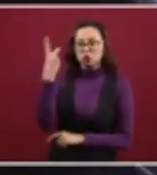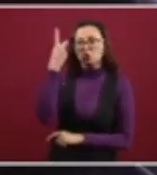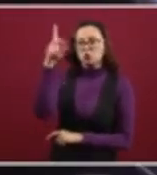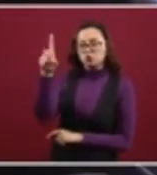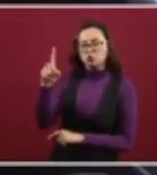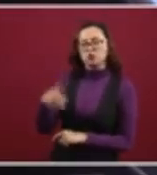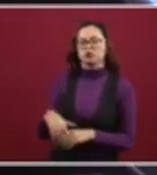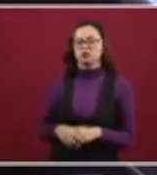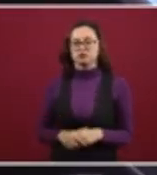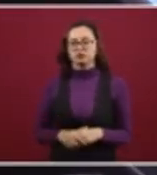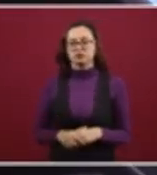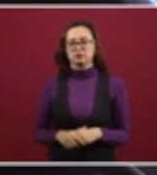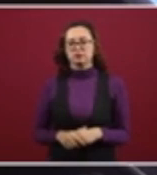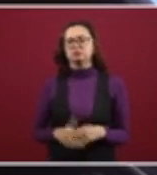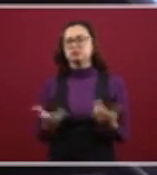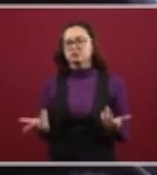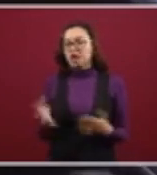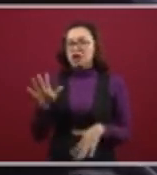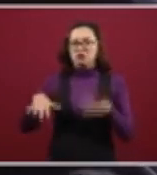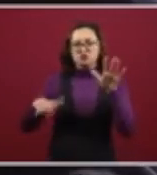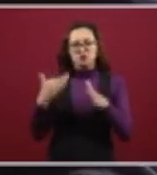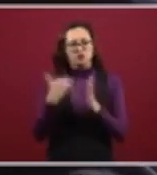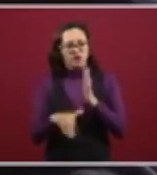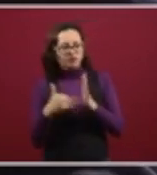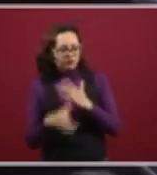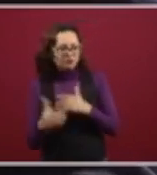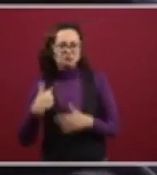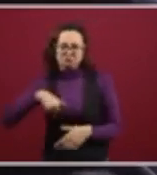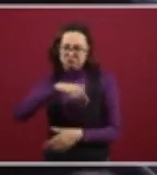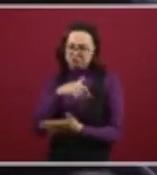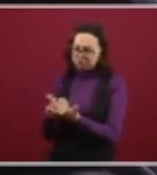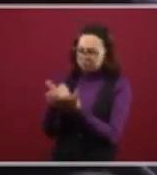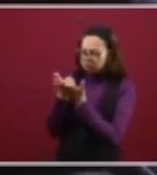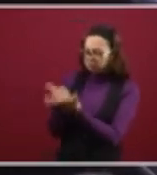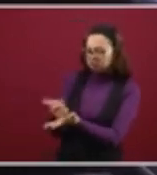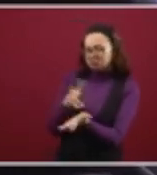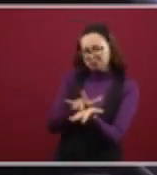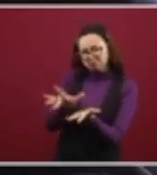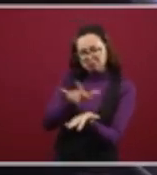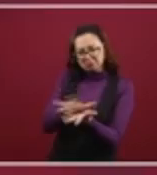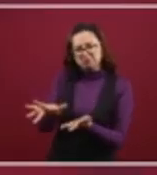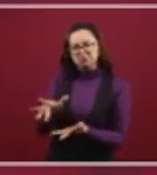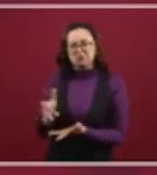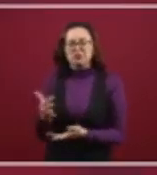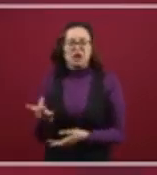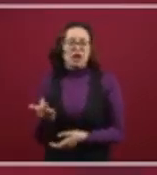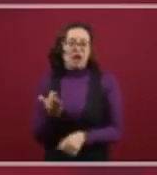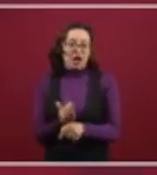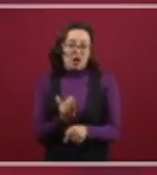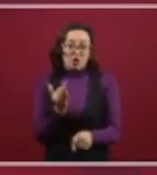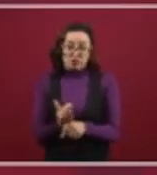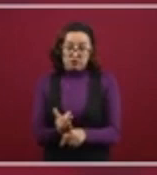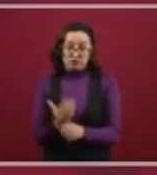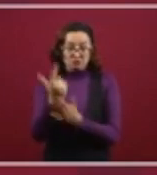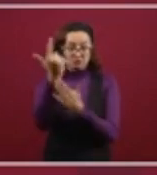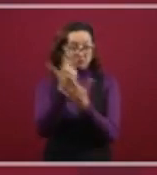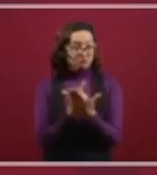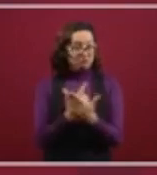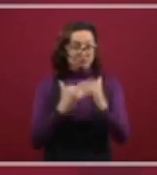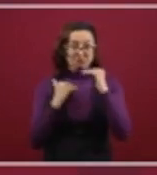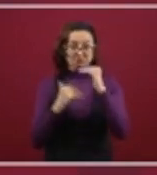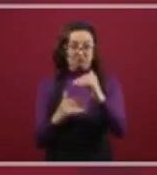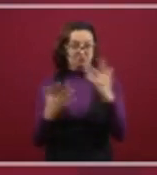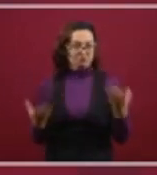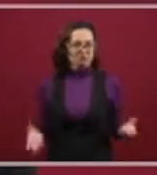cuales fueron atendidas. Nosotros no estamos todavía en capacidad de cerrar